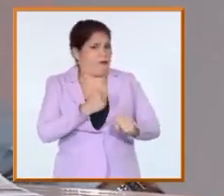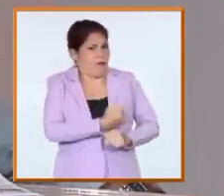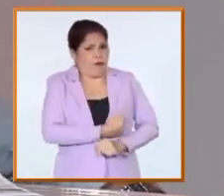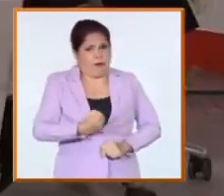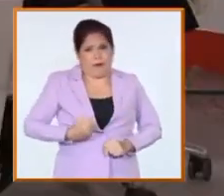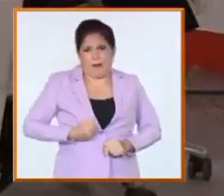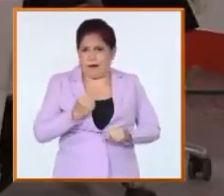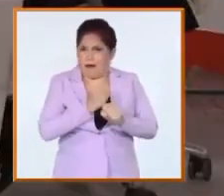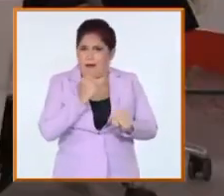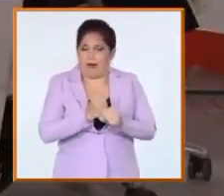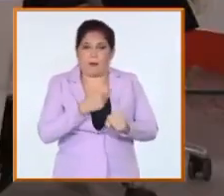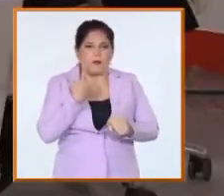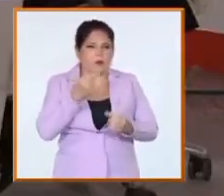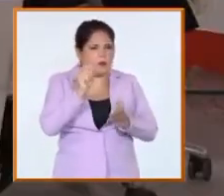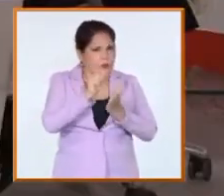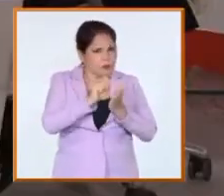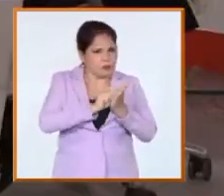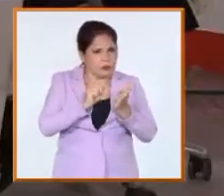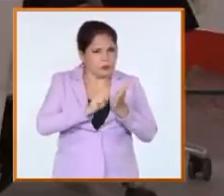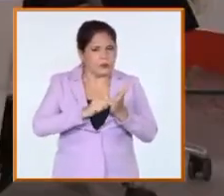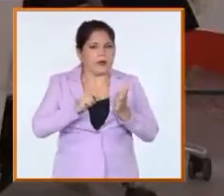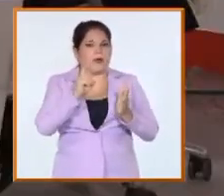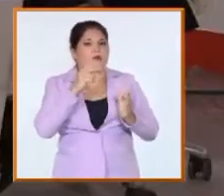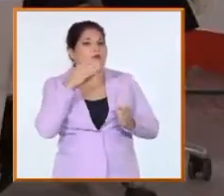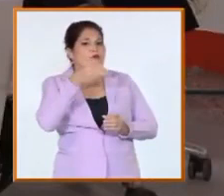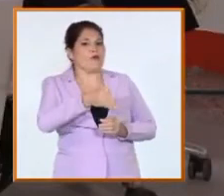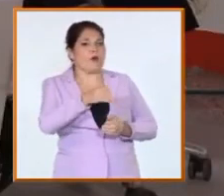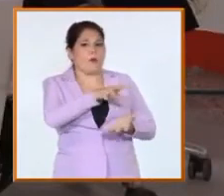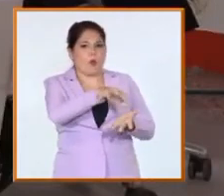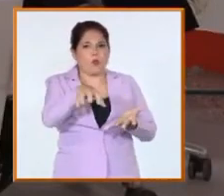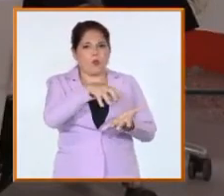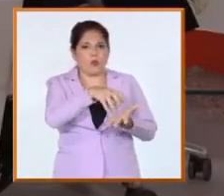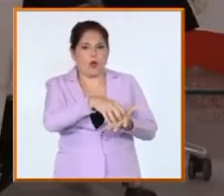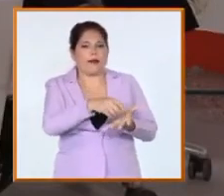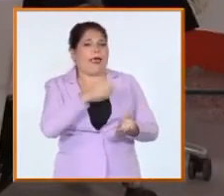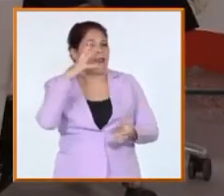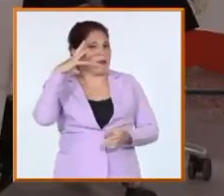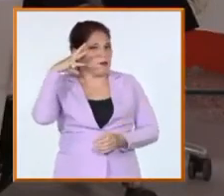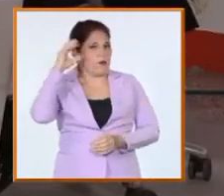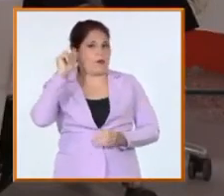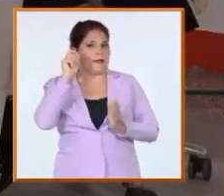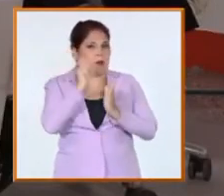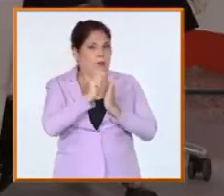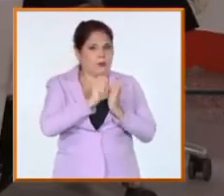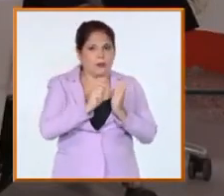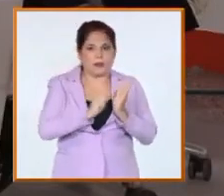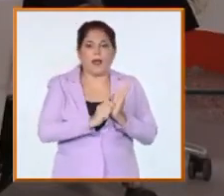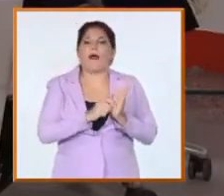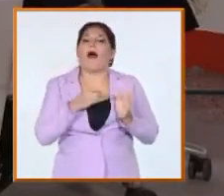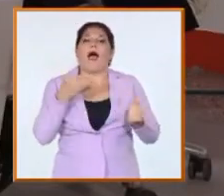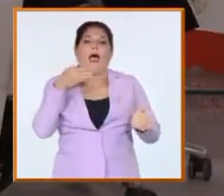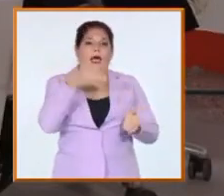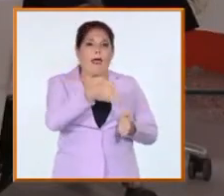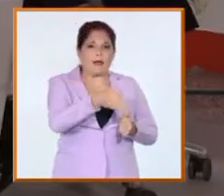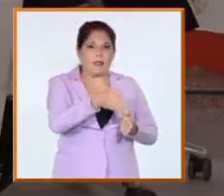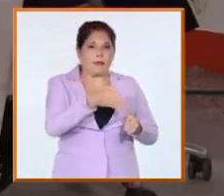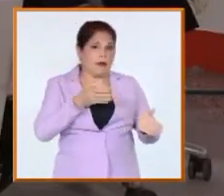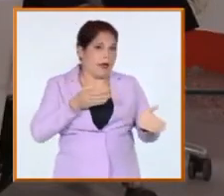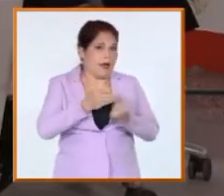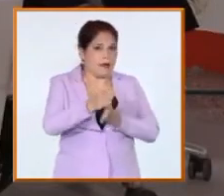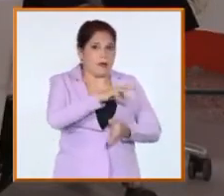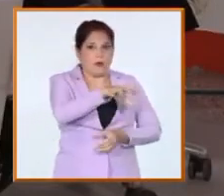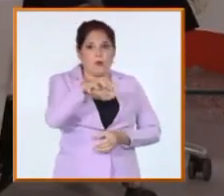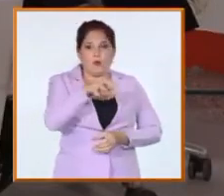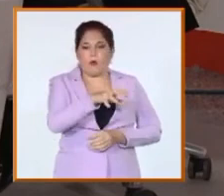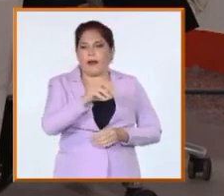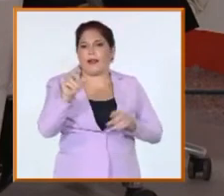revisamos revisamos los lugares pudimos inclusive intervenir directamente en muchos lugares